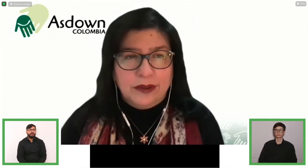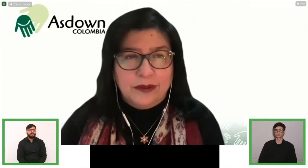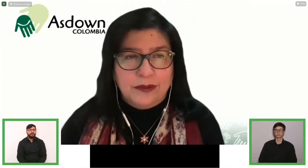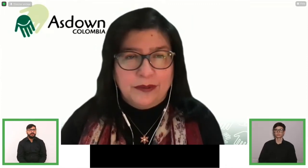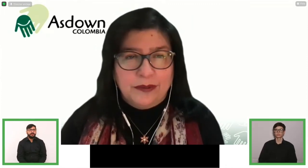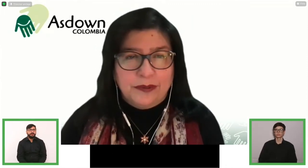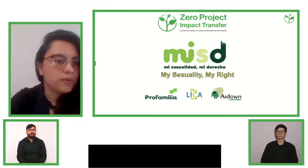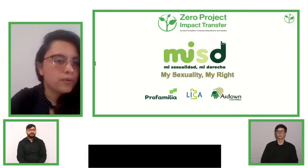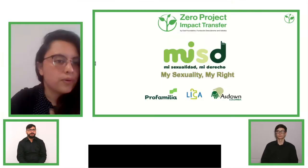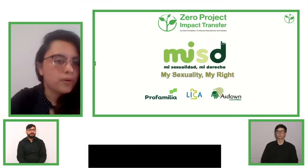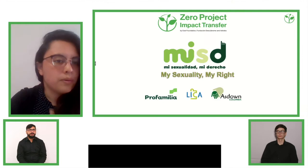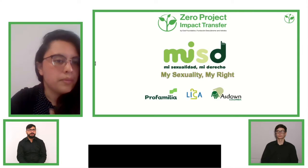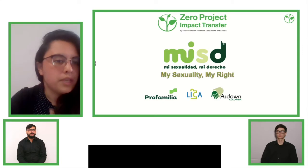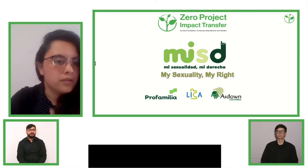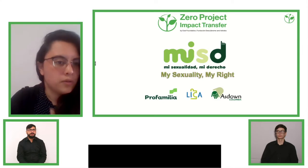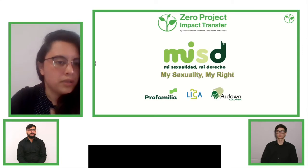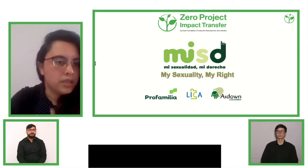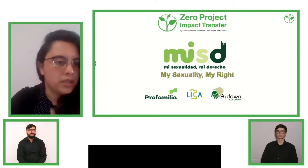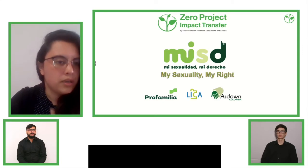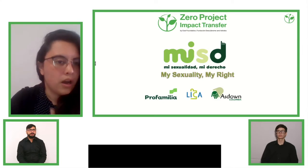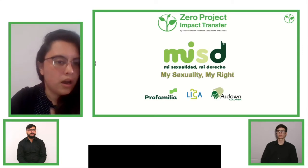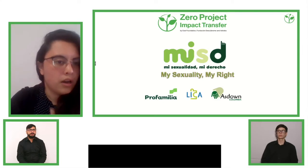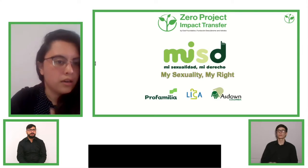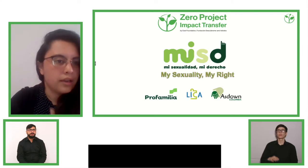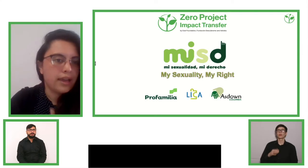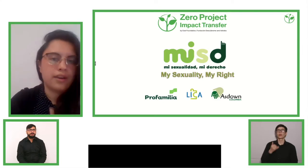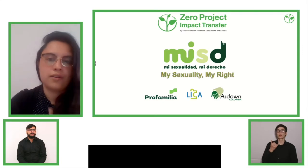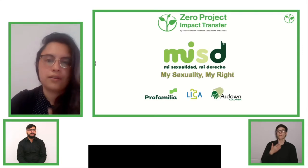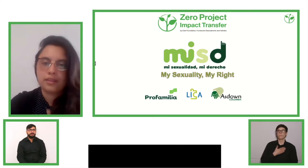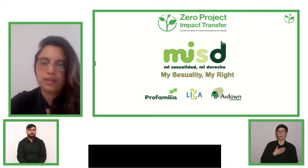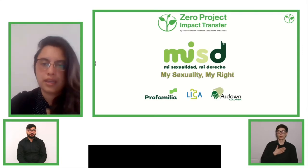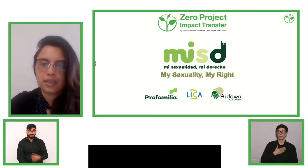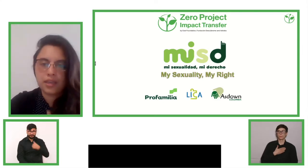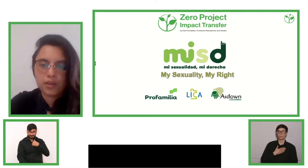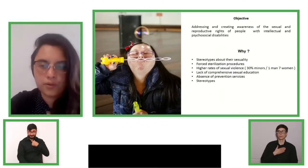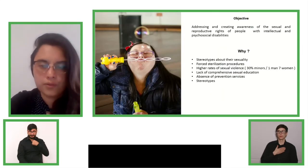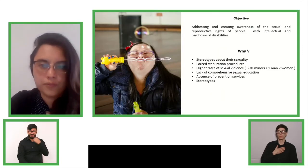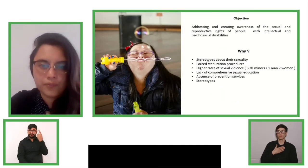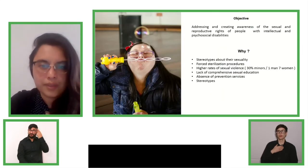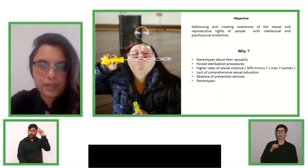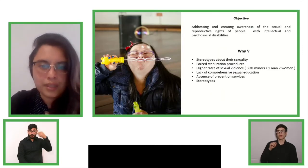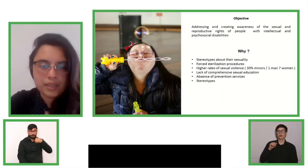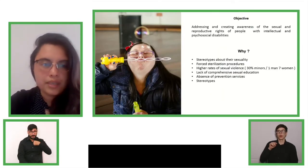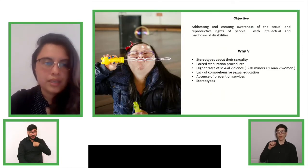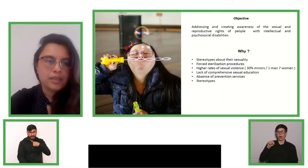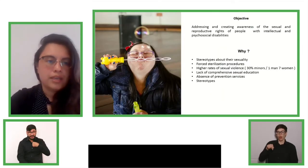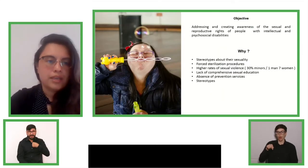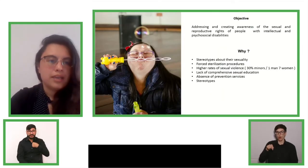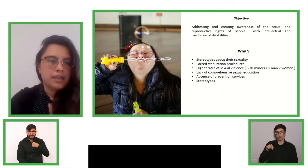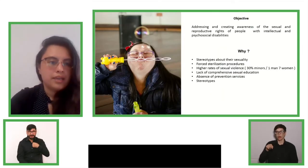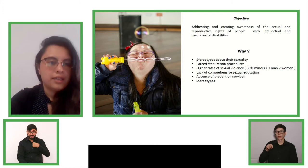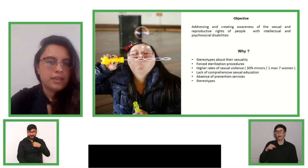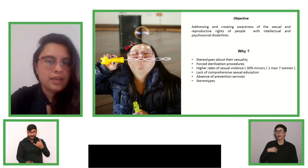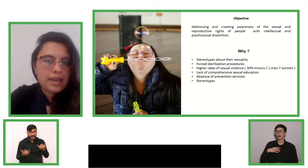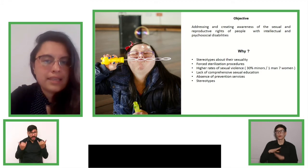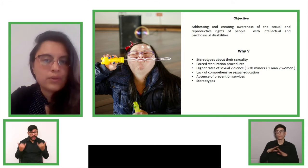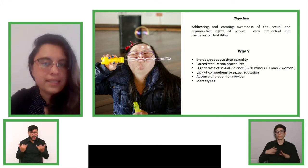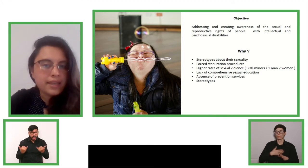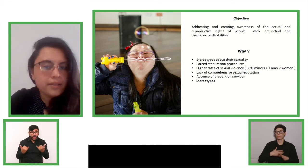And just for me to be on air. Thank you. Aquí,